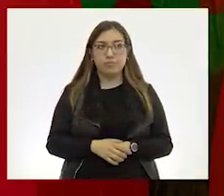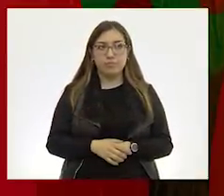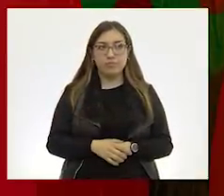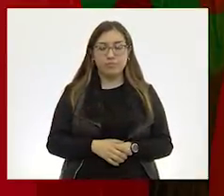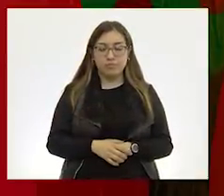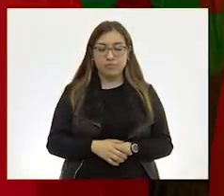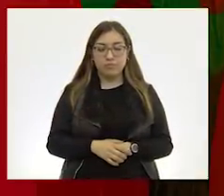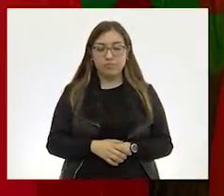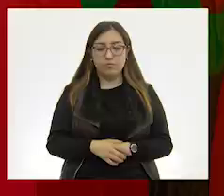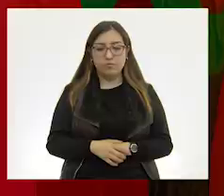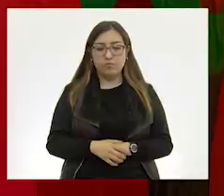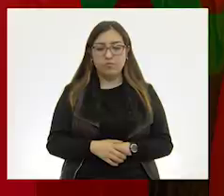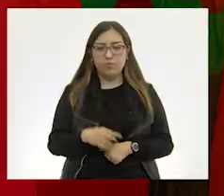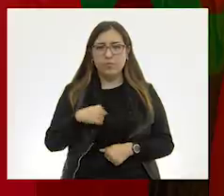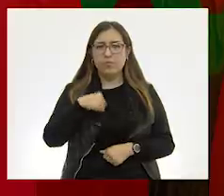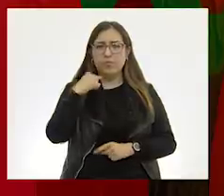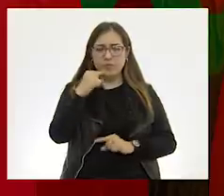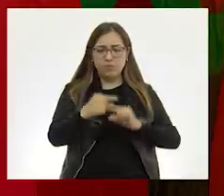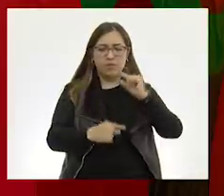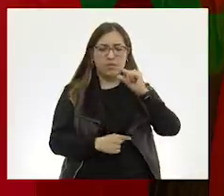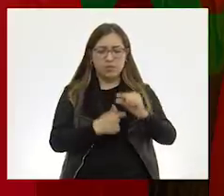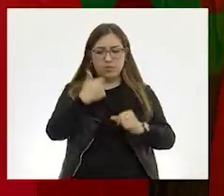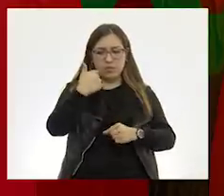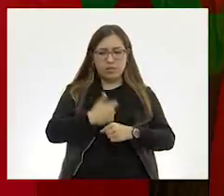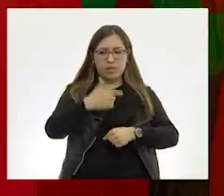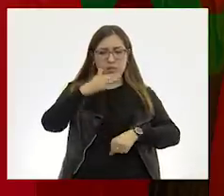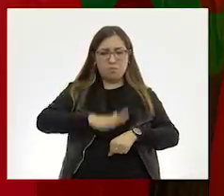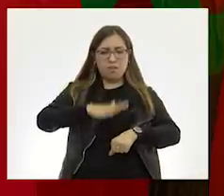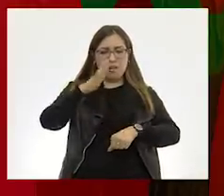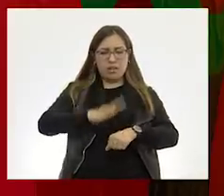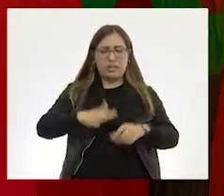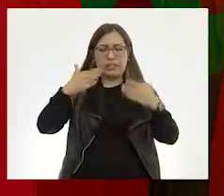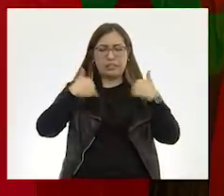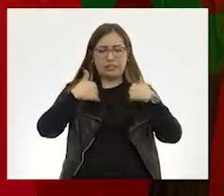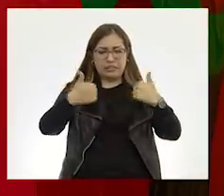y entiendo más cosas. Y yo pensé,